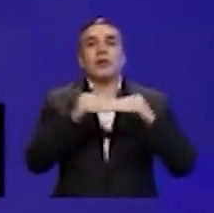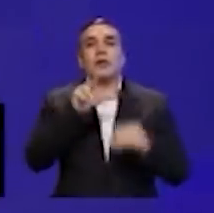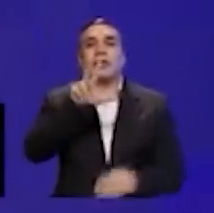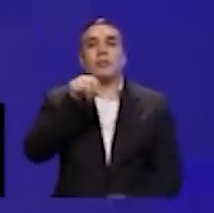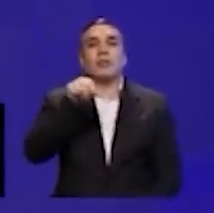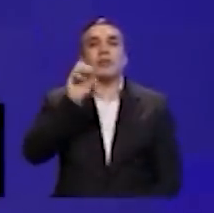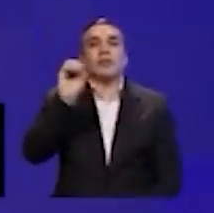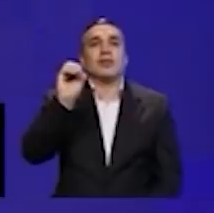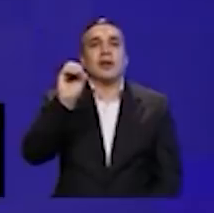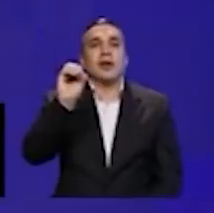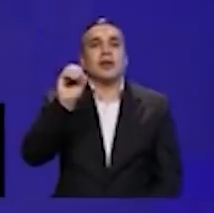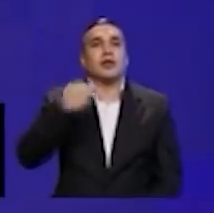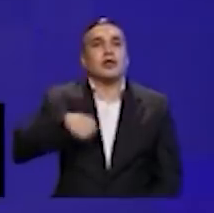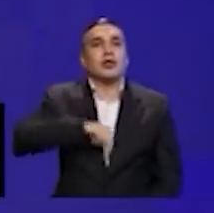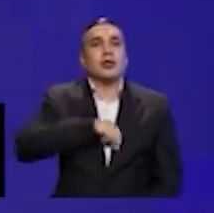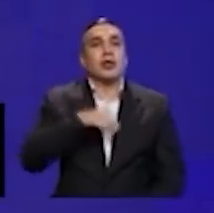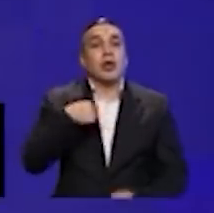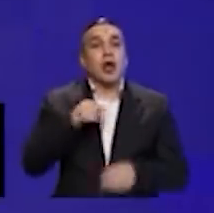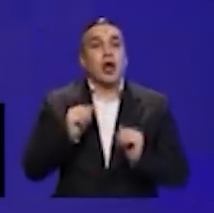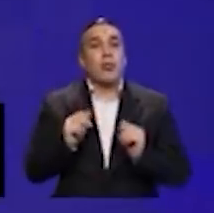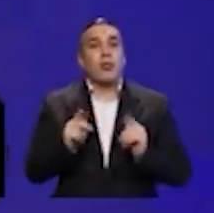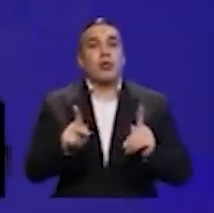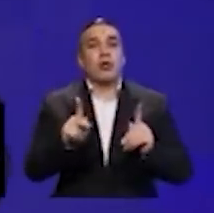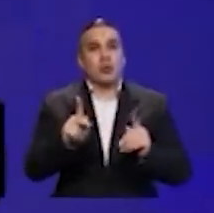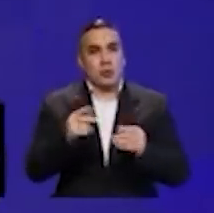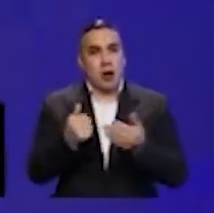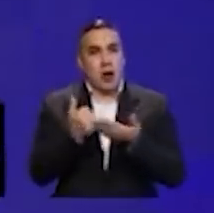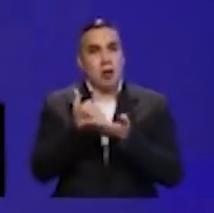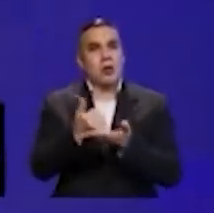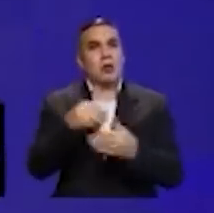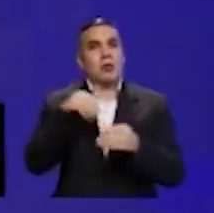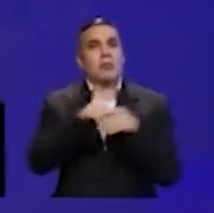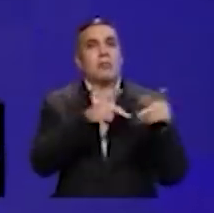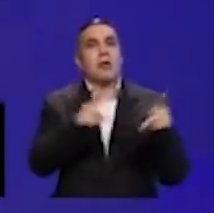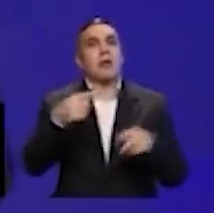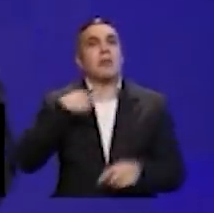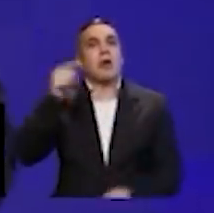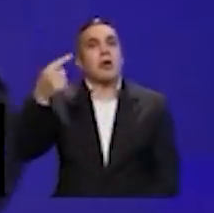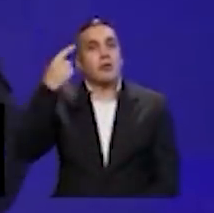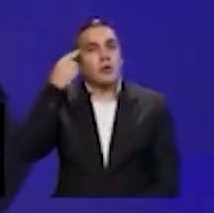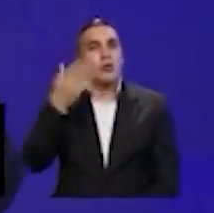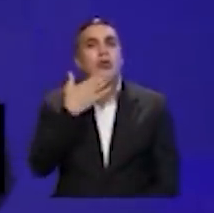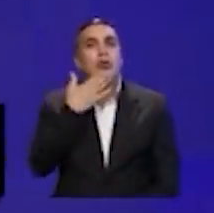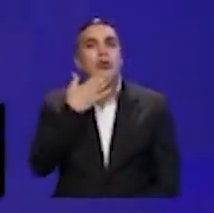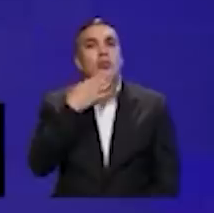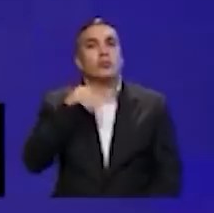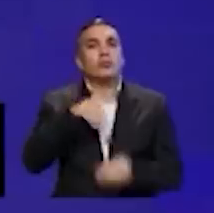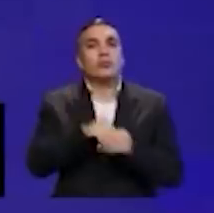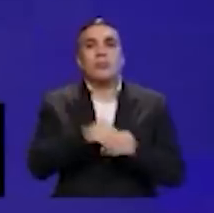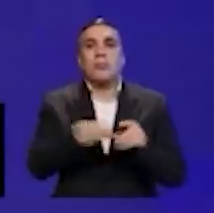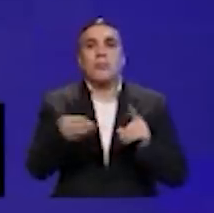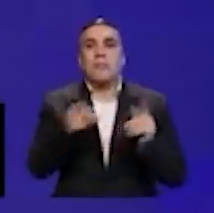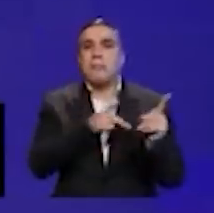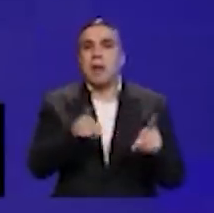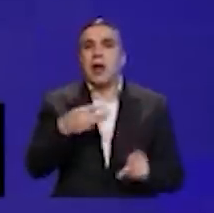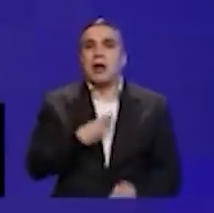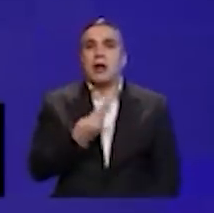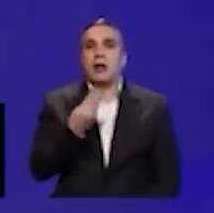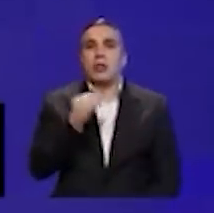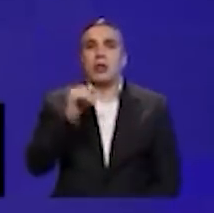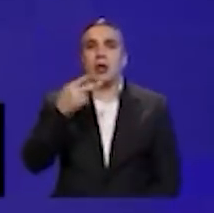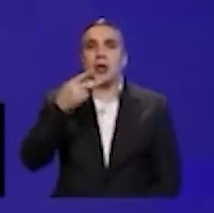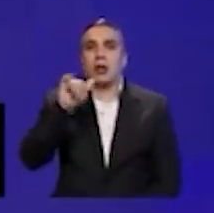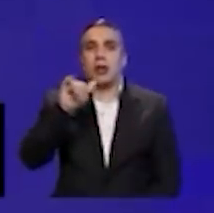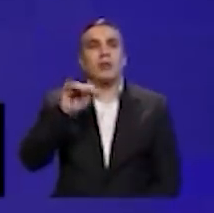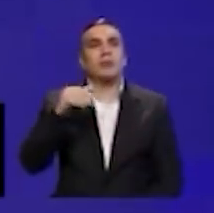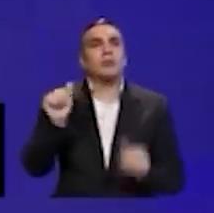pero de verdad creo que es una oportunidad que teníamos nosotros para poder ser campeones de la Liga Pro, pero no pudimos,